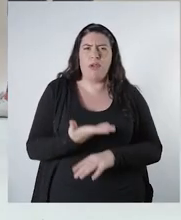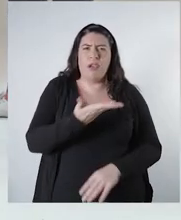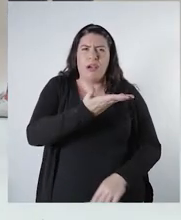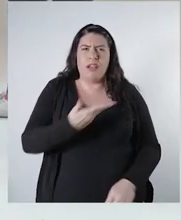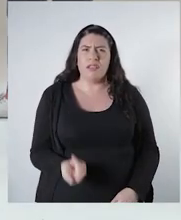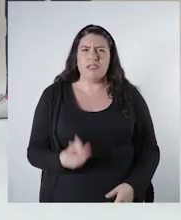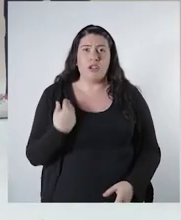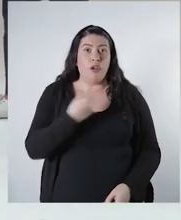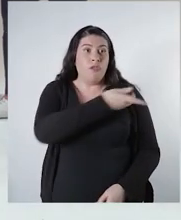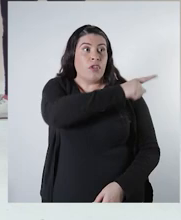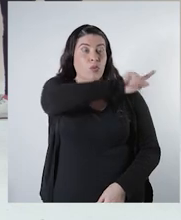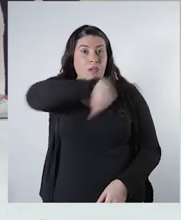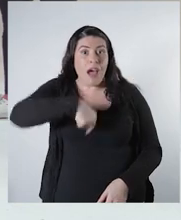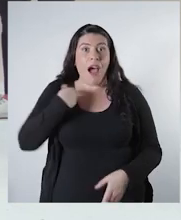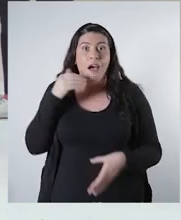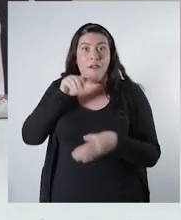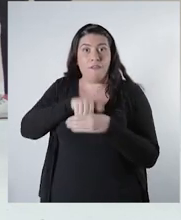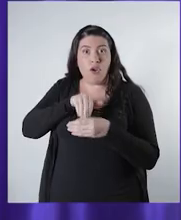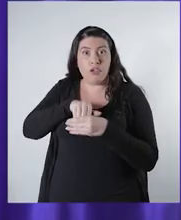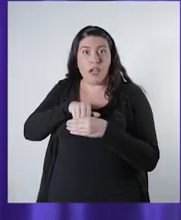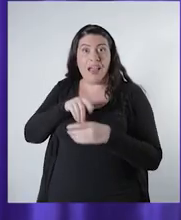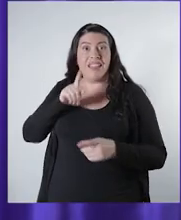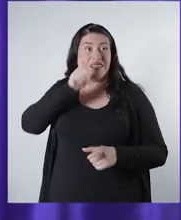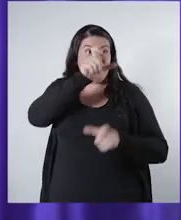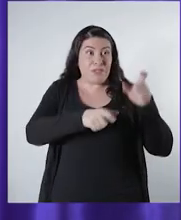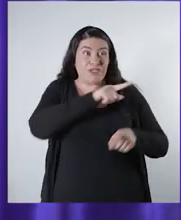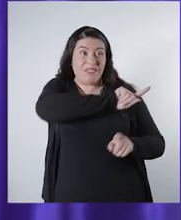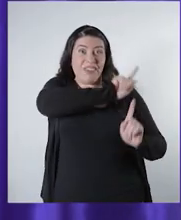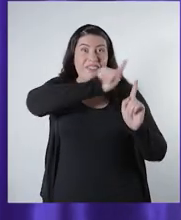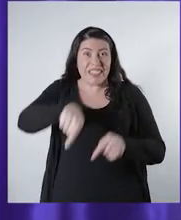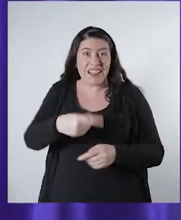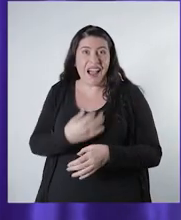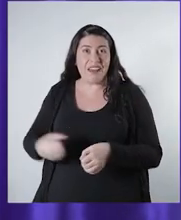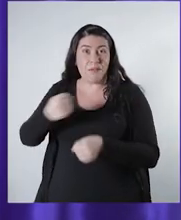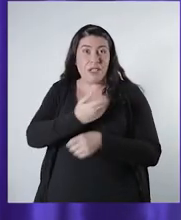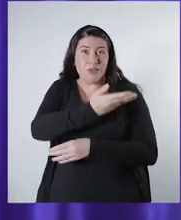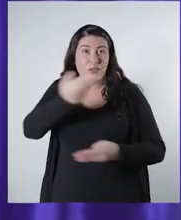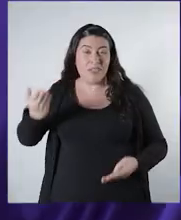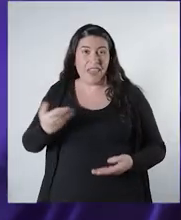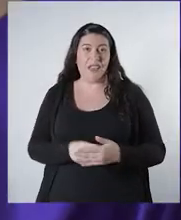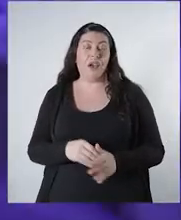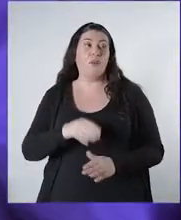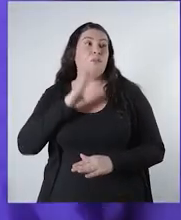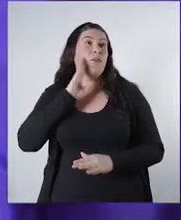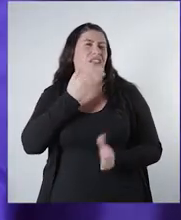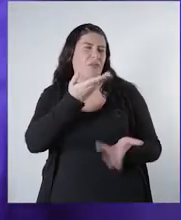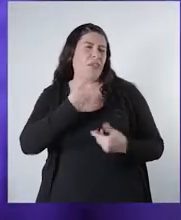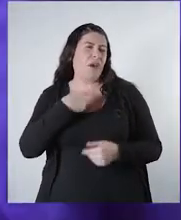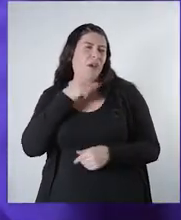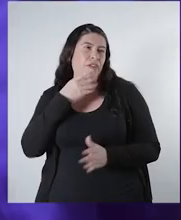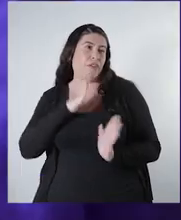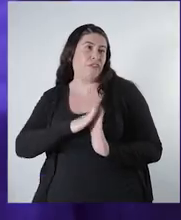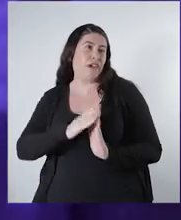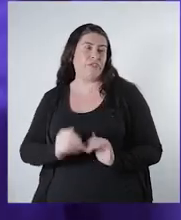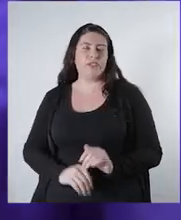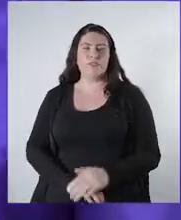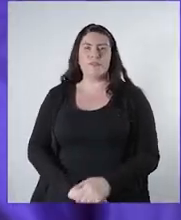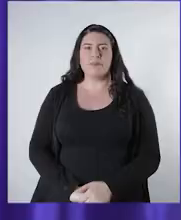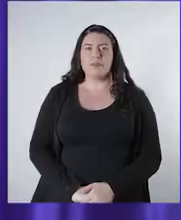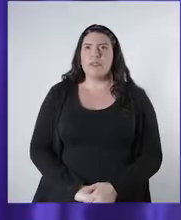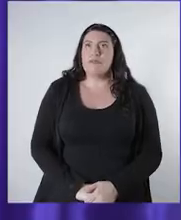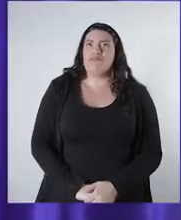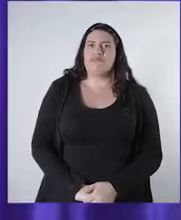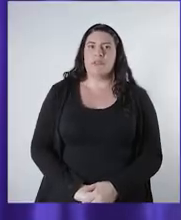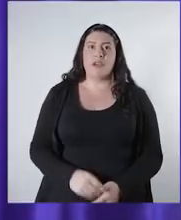Miren los huevoncitos. Si nos vienen a votar ustedes, van a venir estas personas en su reemplazo. Morenito, me trae un café, por favor.